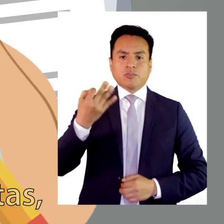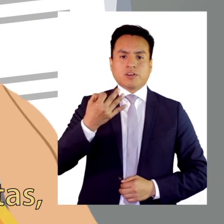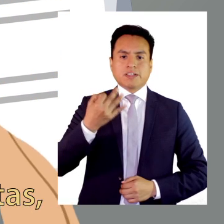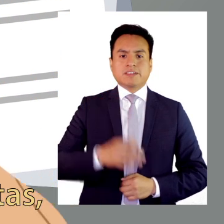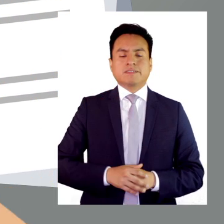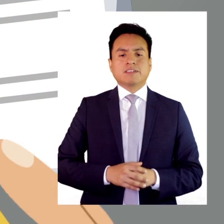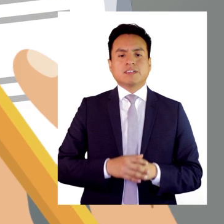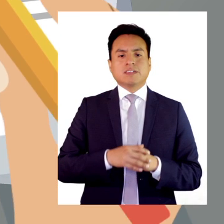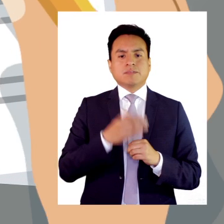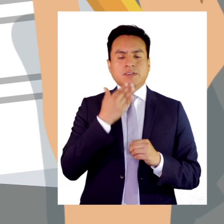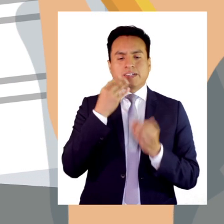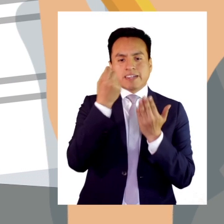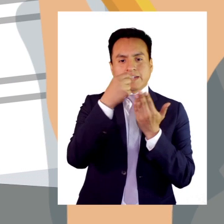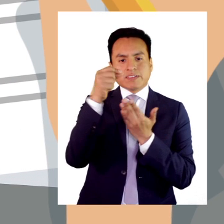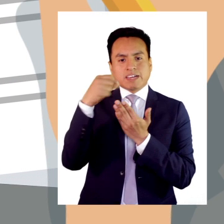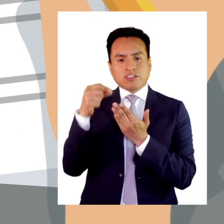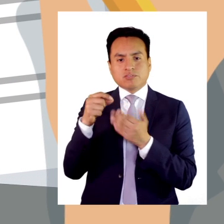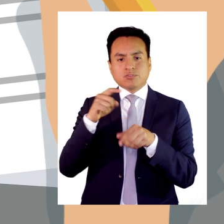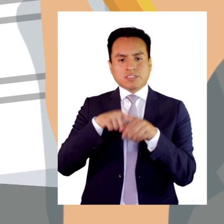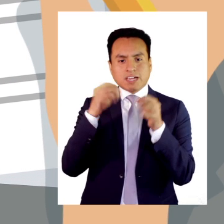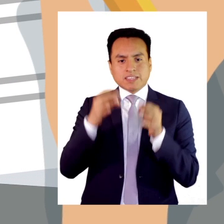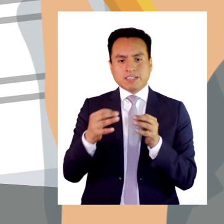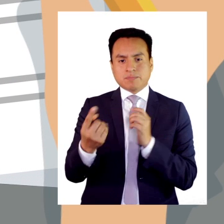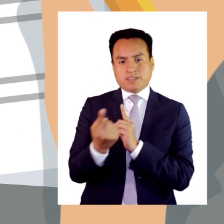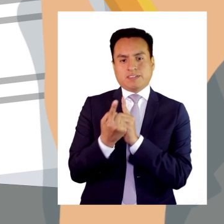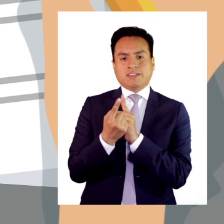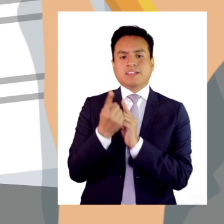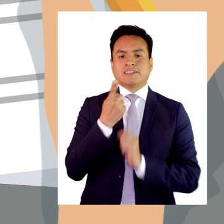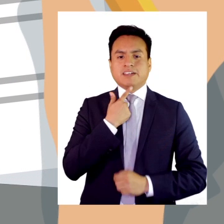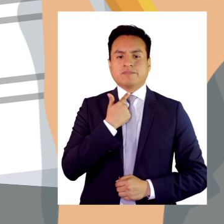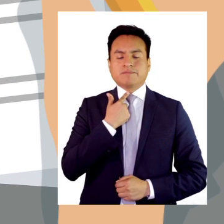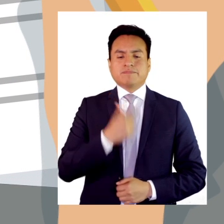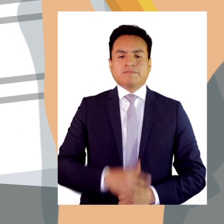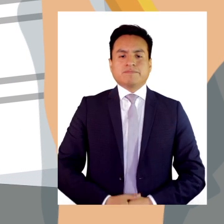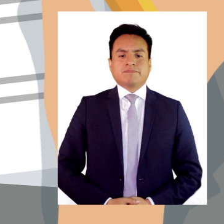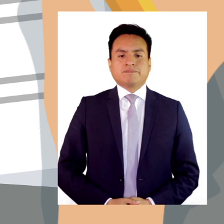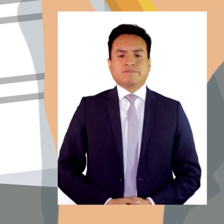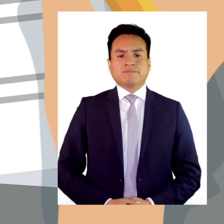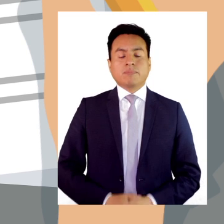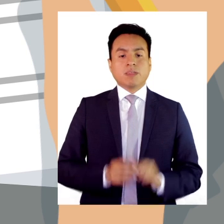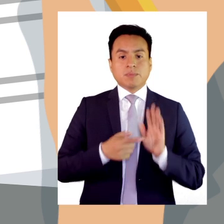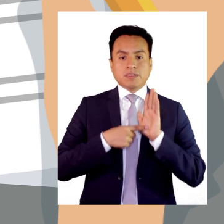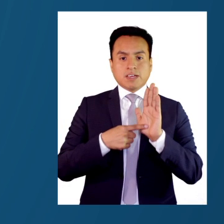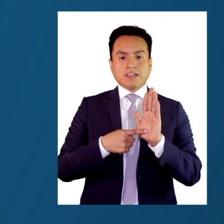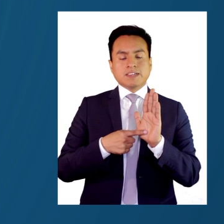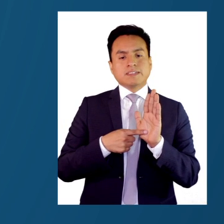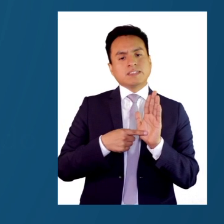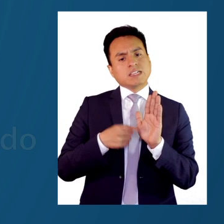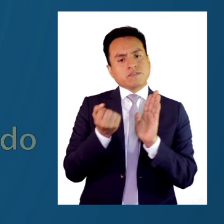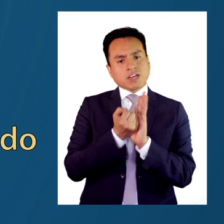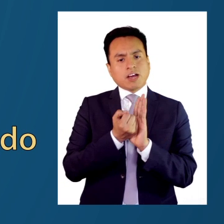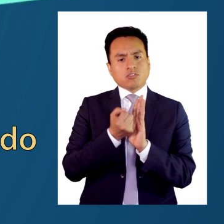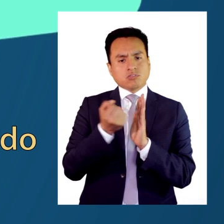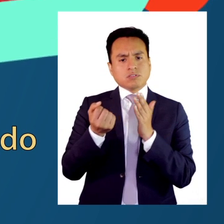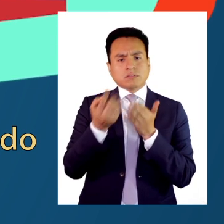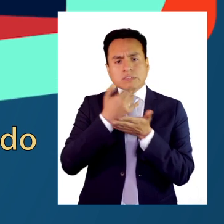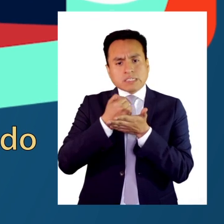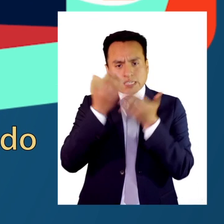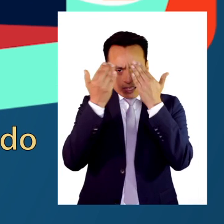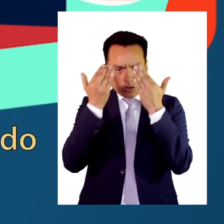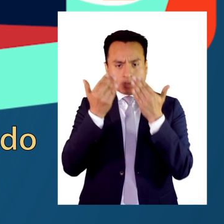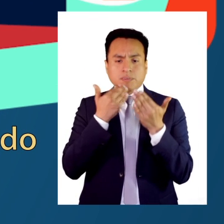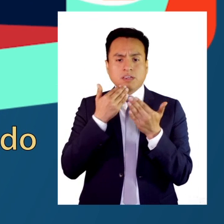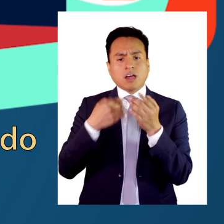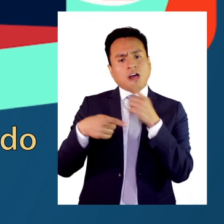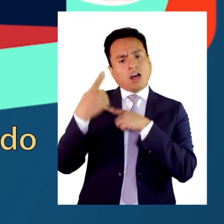respuestas correctas y que será revisado al instante y en presencia del interesado presentar un certificado psiquiátrico y